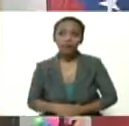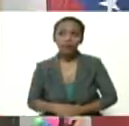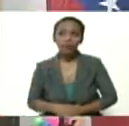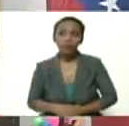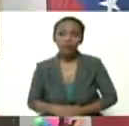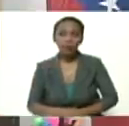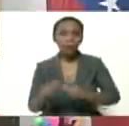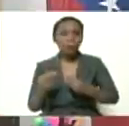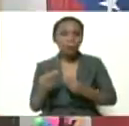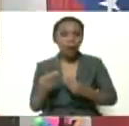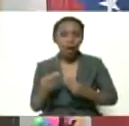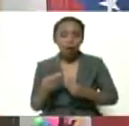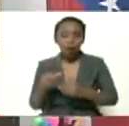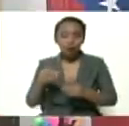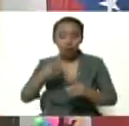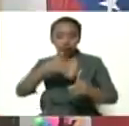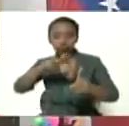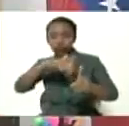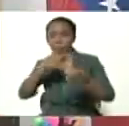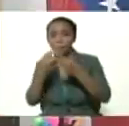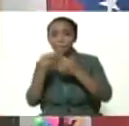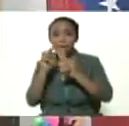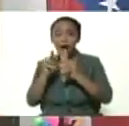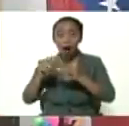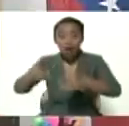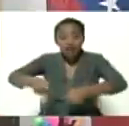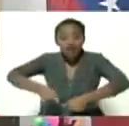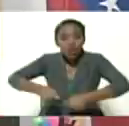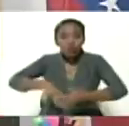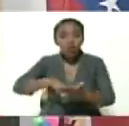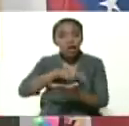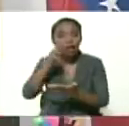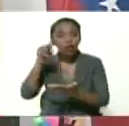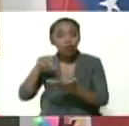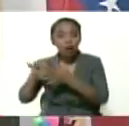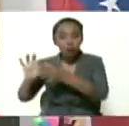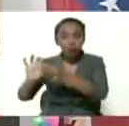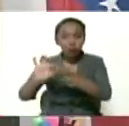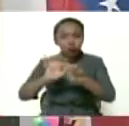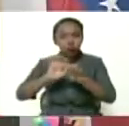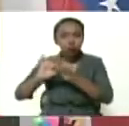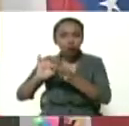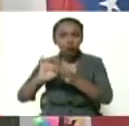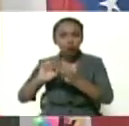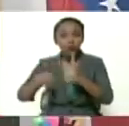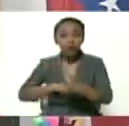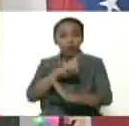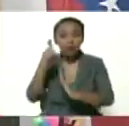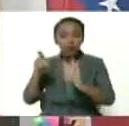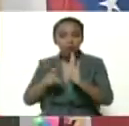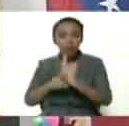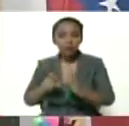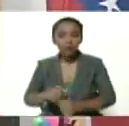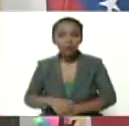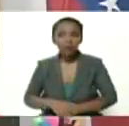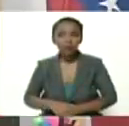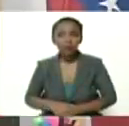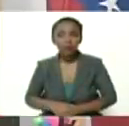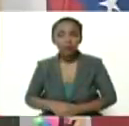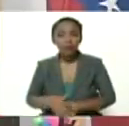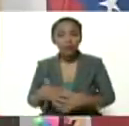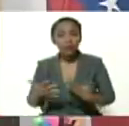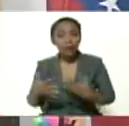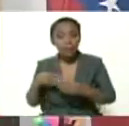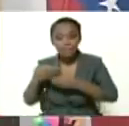para perturbar la paz y el esfuerzo nacional de unión general que está